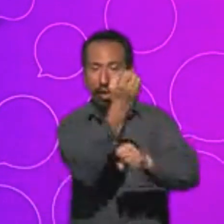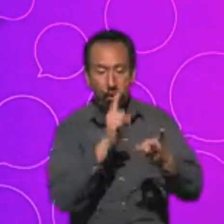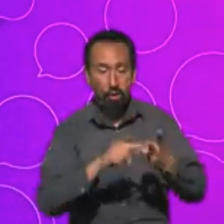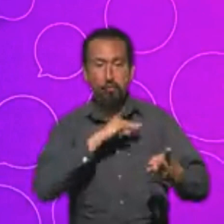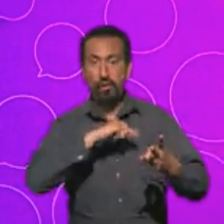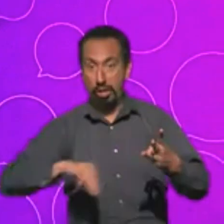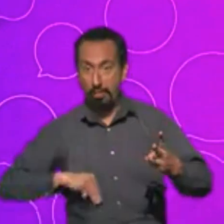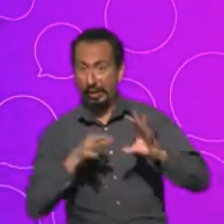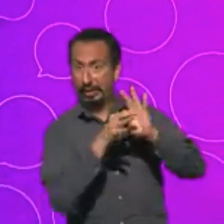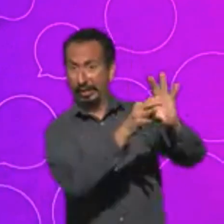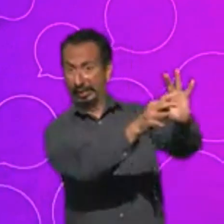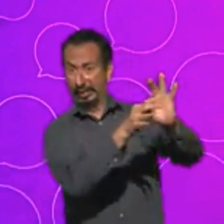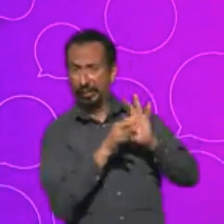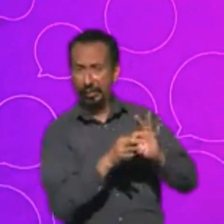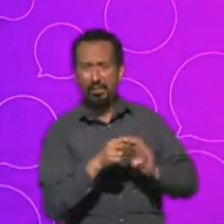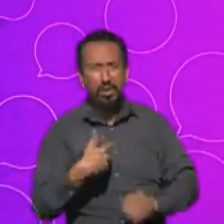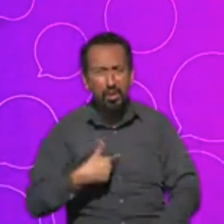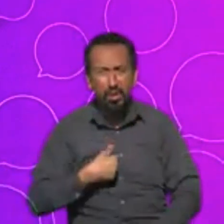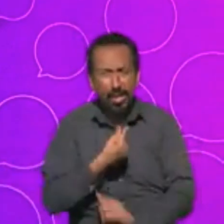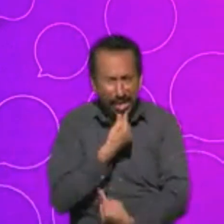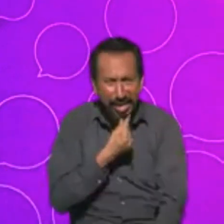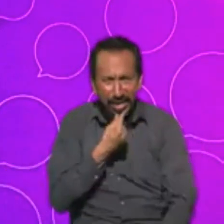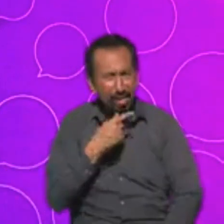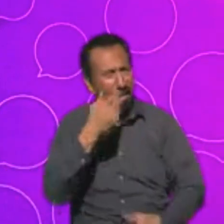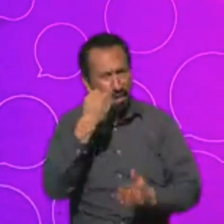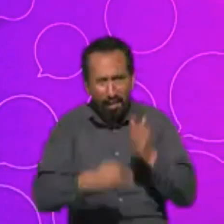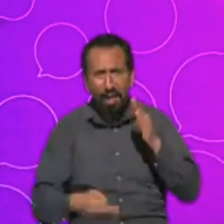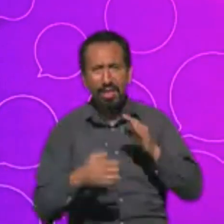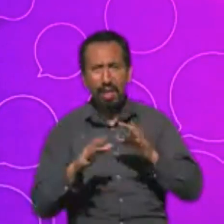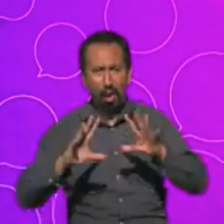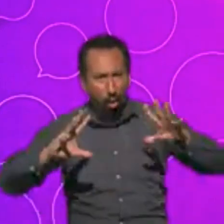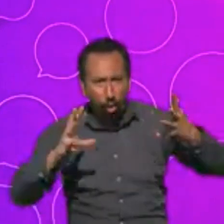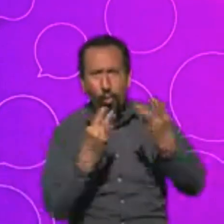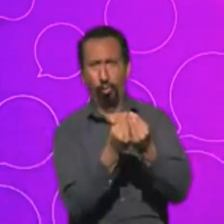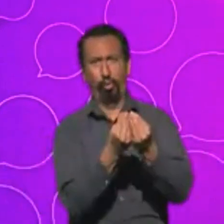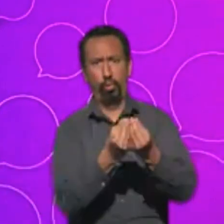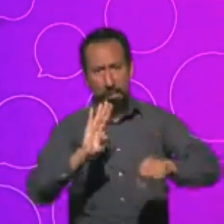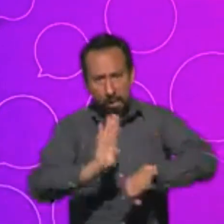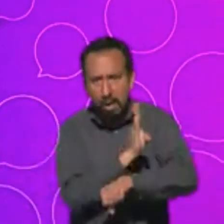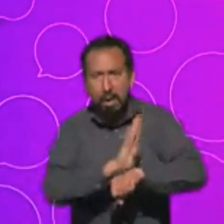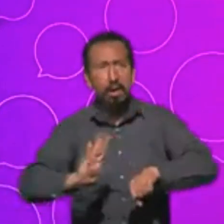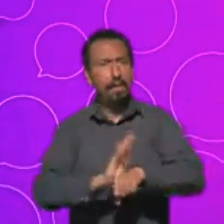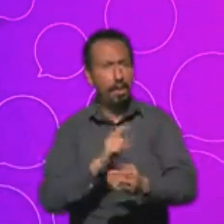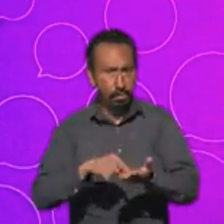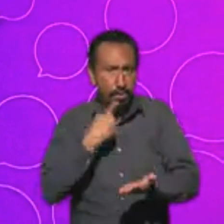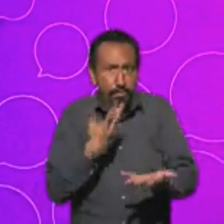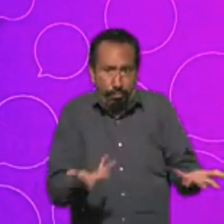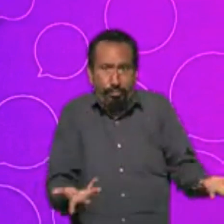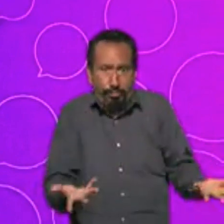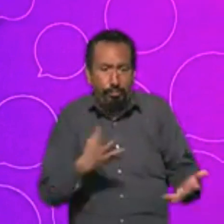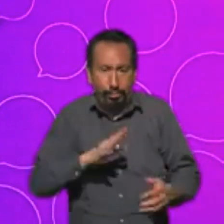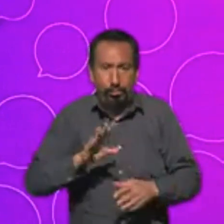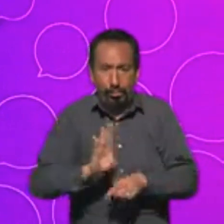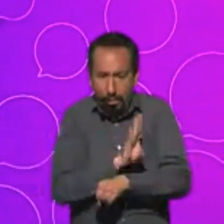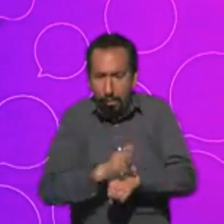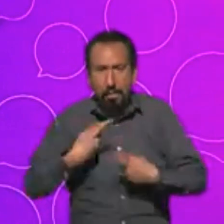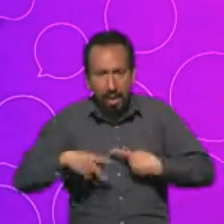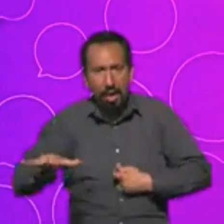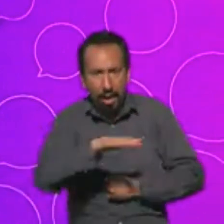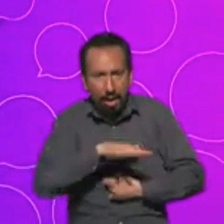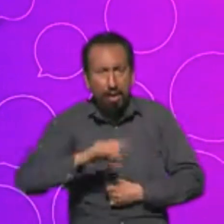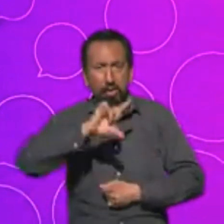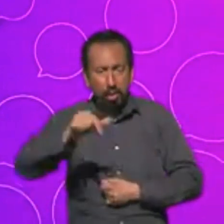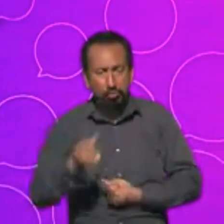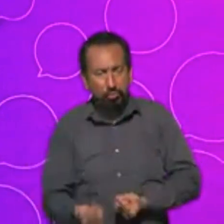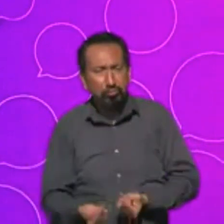eso de que yo desde niño no entendía porque no trabajan todos juntos por por la ciudadanía no que es la que los pone ahí la que nos pone ahí pero después lo fui